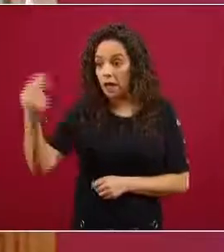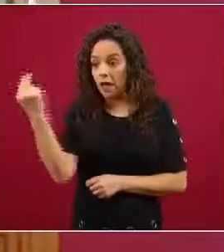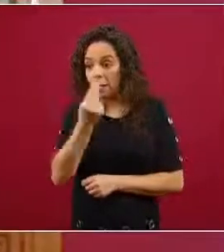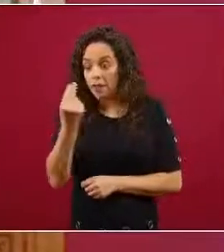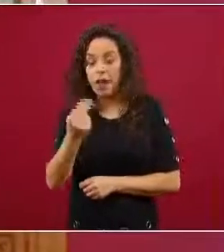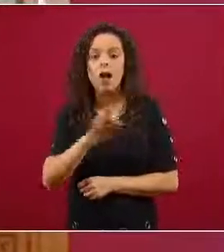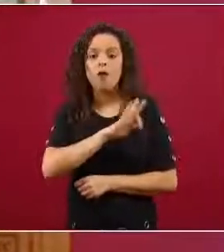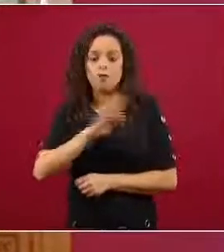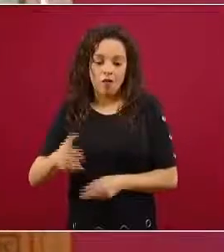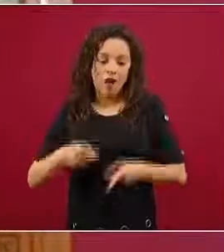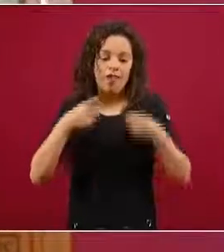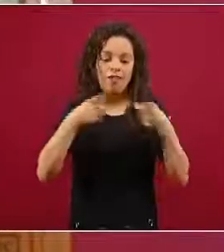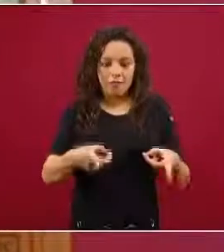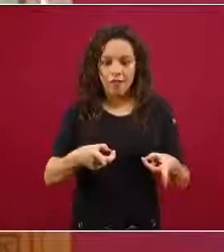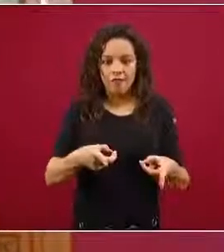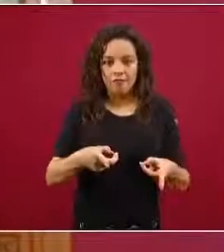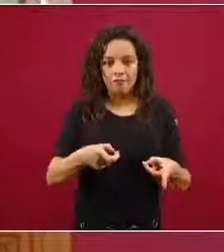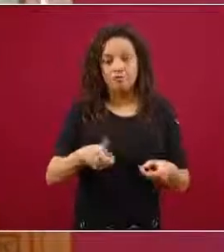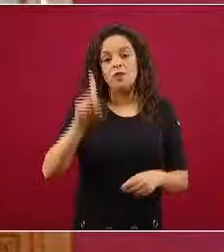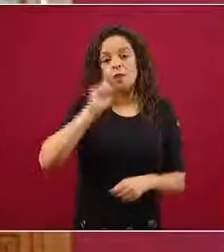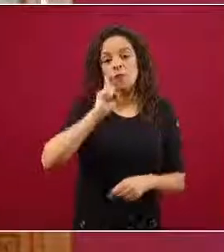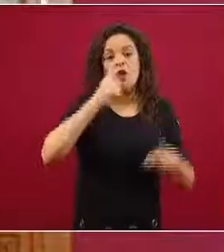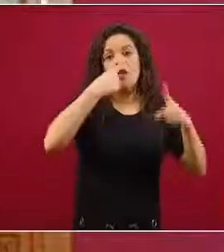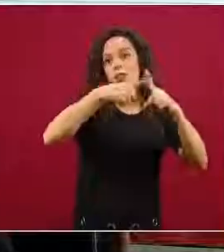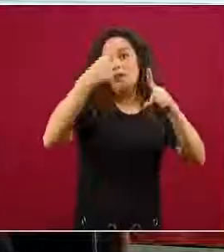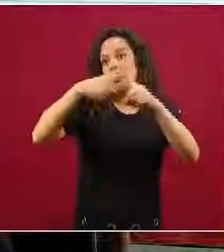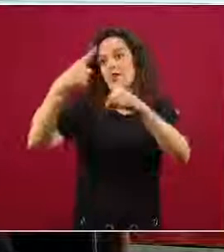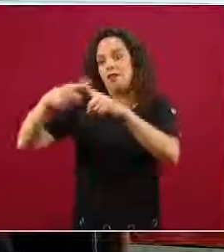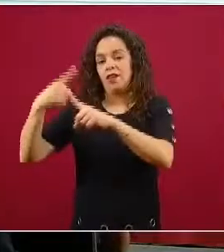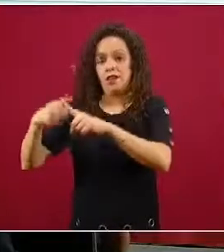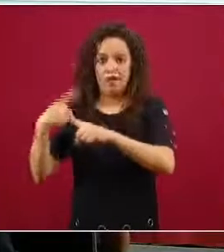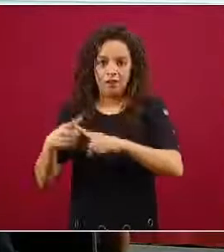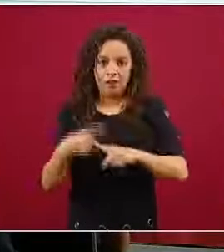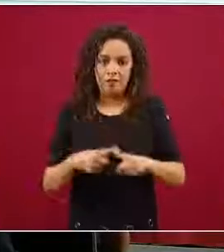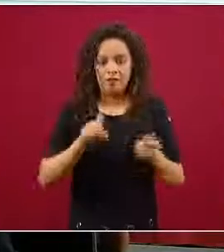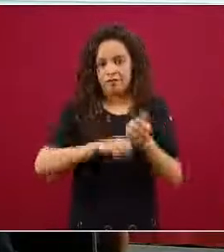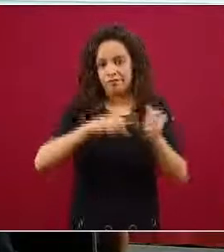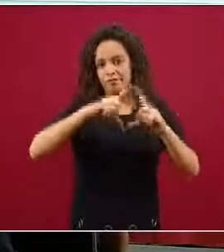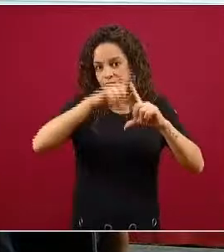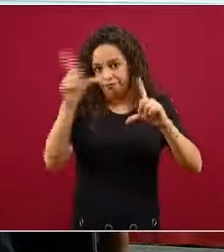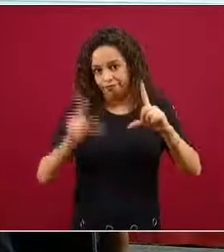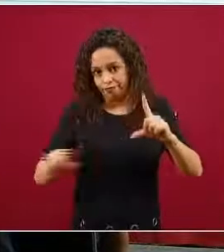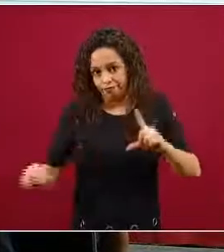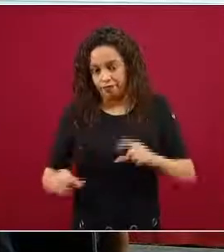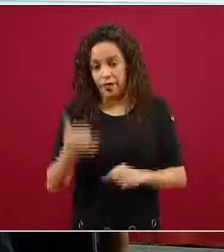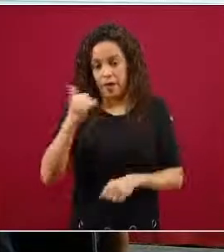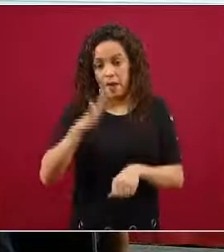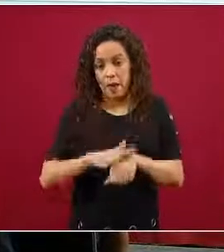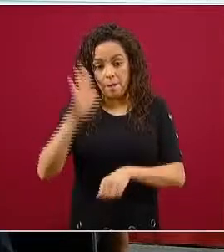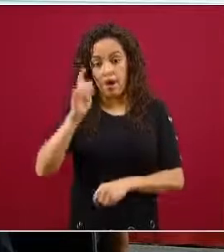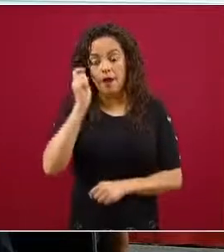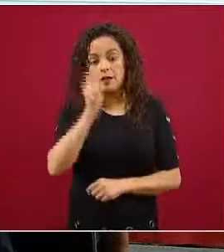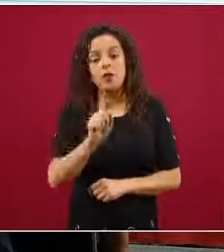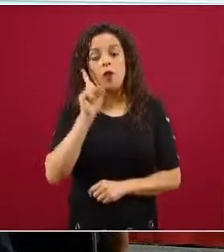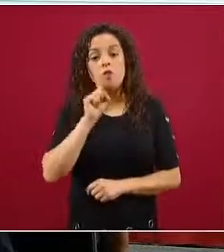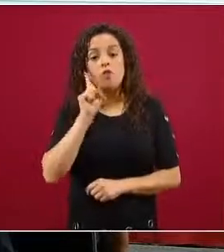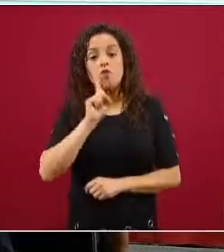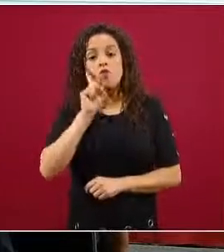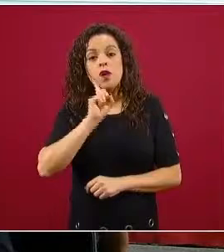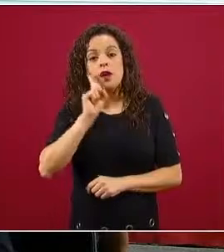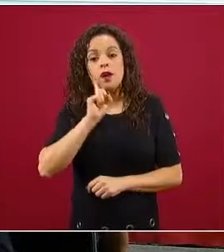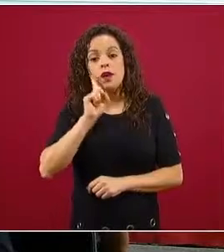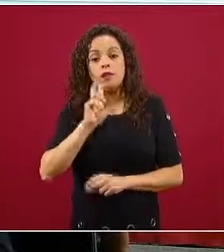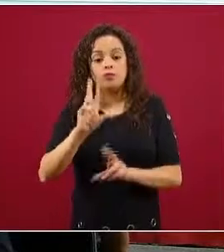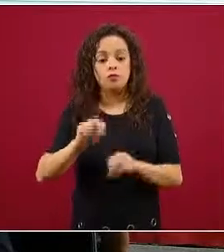las mujeres en nuestro territorio, sobre todo aquellas mujeres que normalmente han quedado excluidas de los